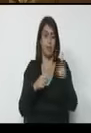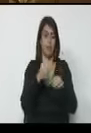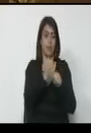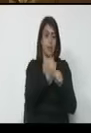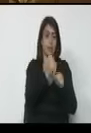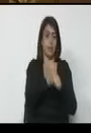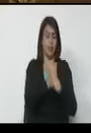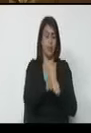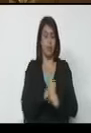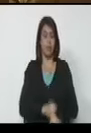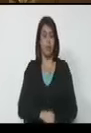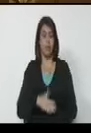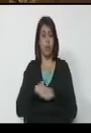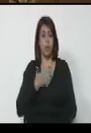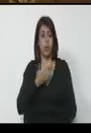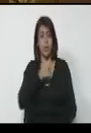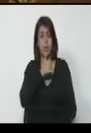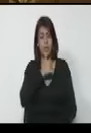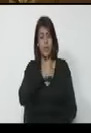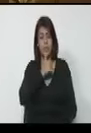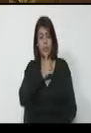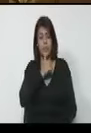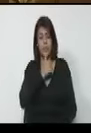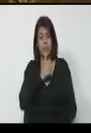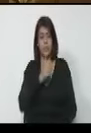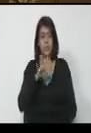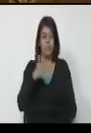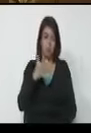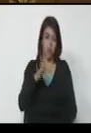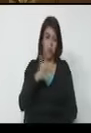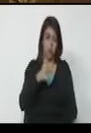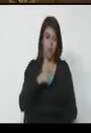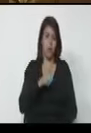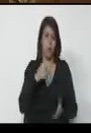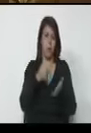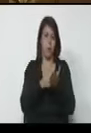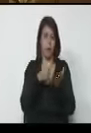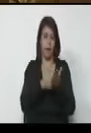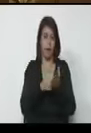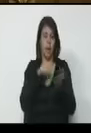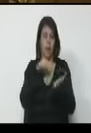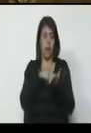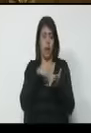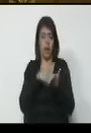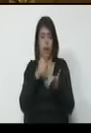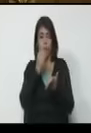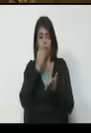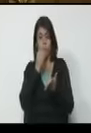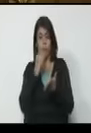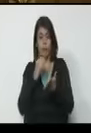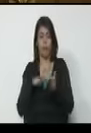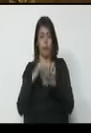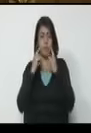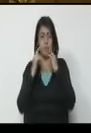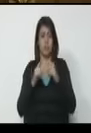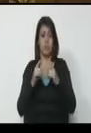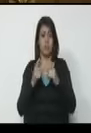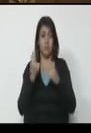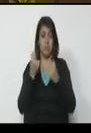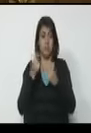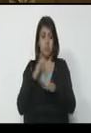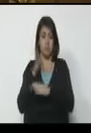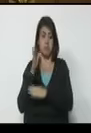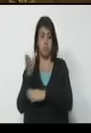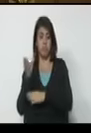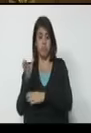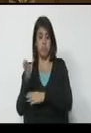trabajo. Para poder mantener más o menos el pago de alquiler, comida y vivienda. Ni siquiera le sobra para mandar